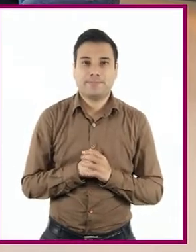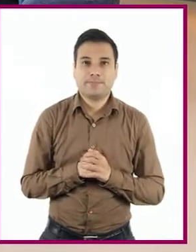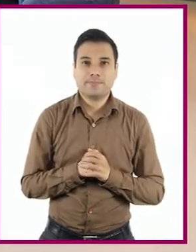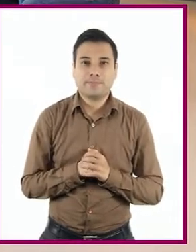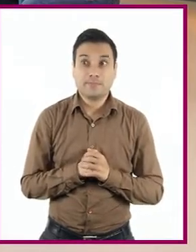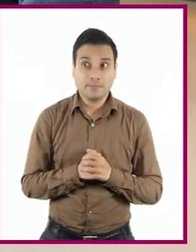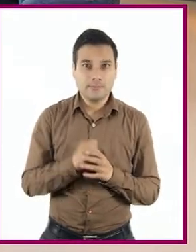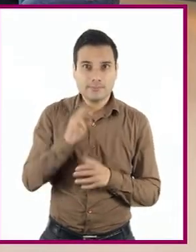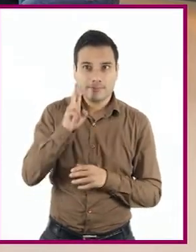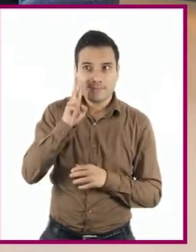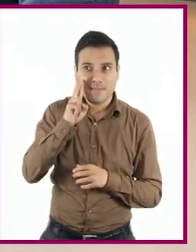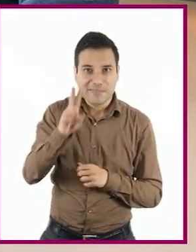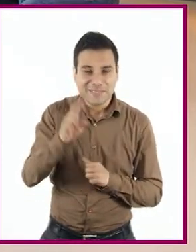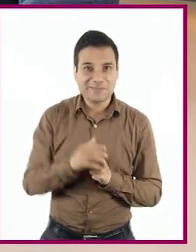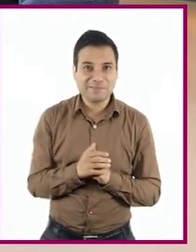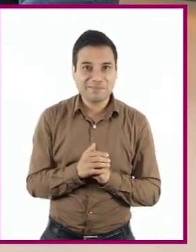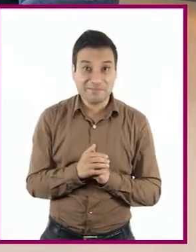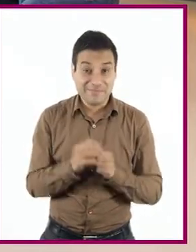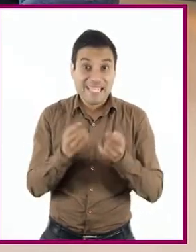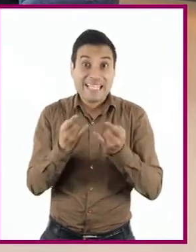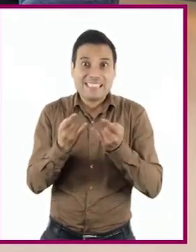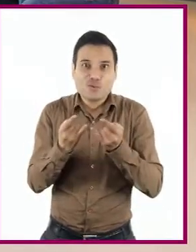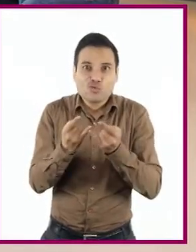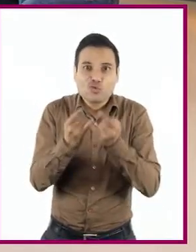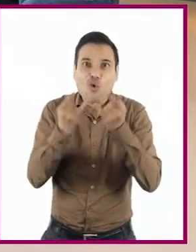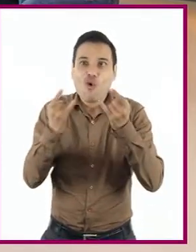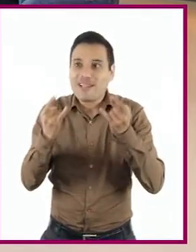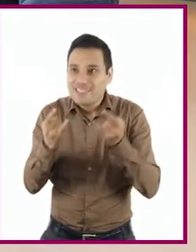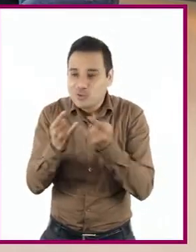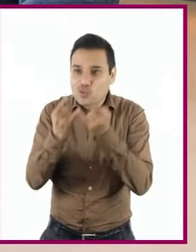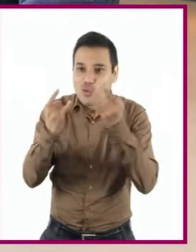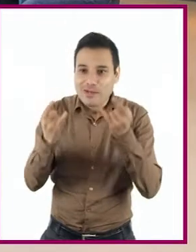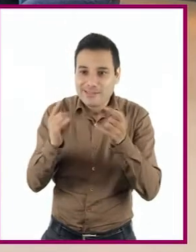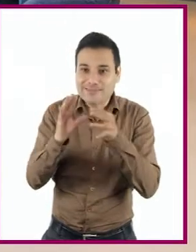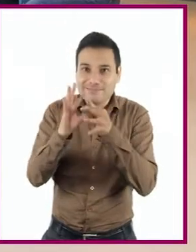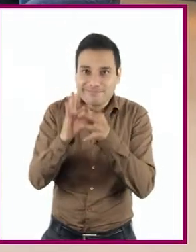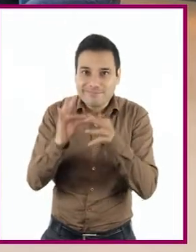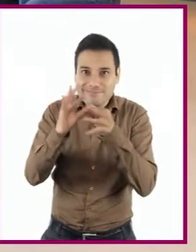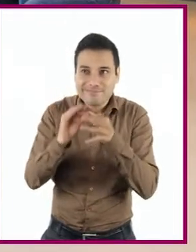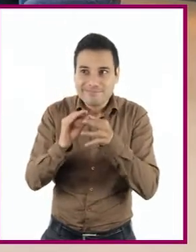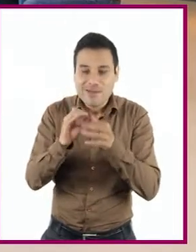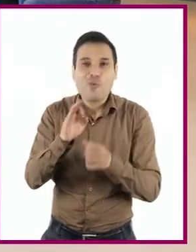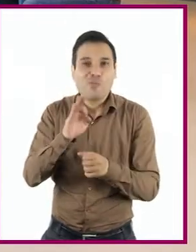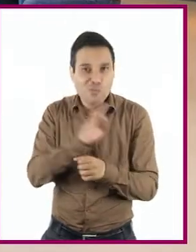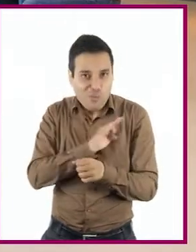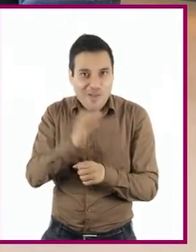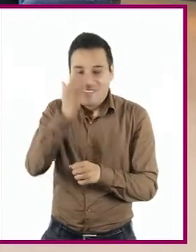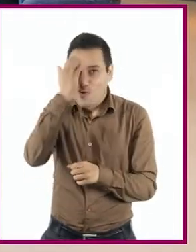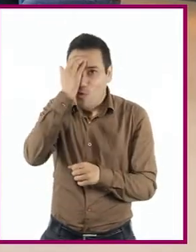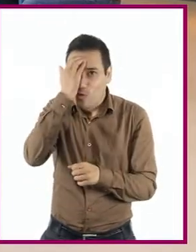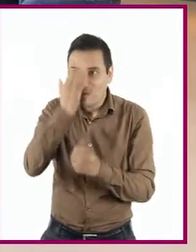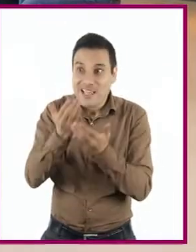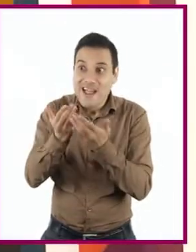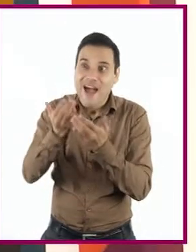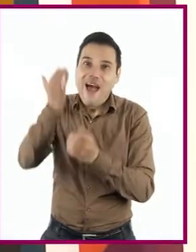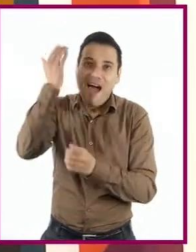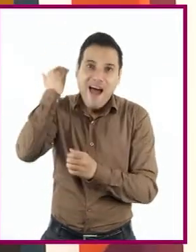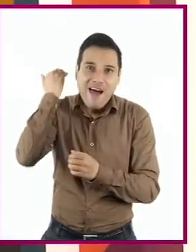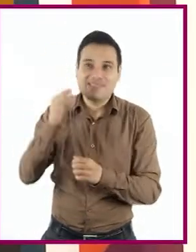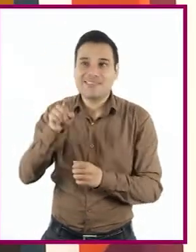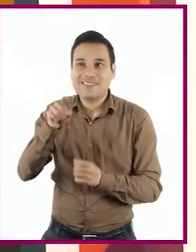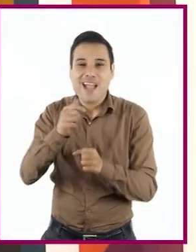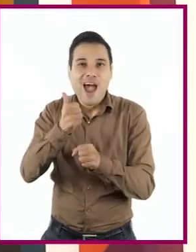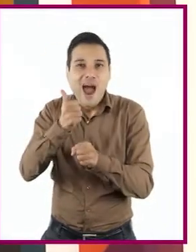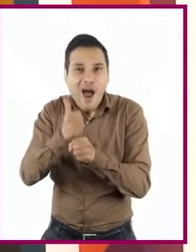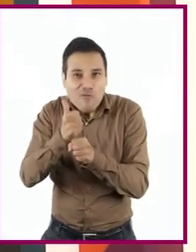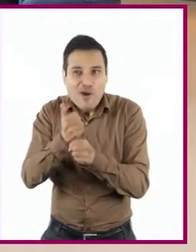Como ven, las narraciones de la sobremesa también nos permiten recuperar las memorias, ya sean de nuestros